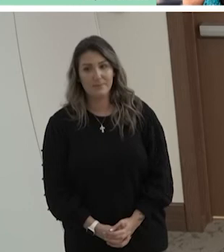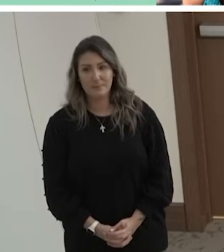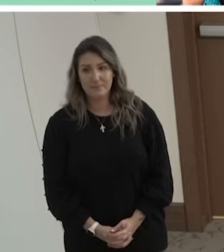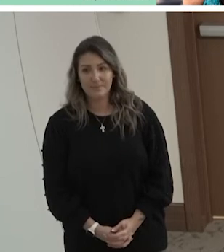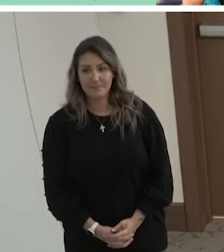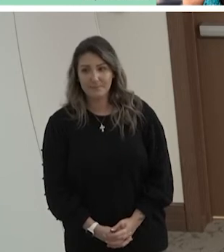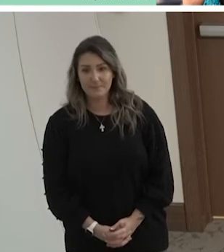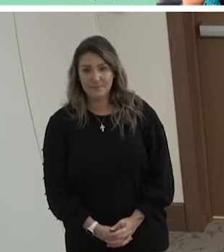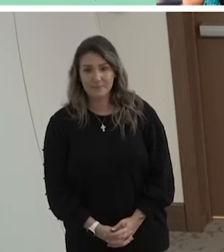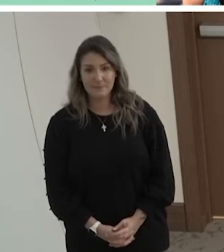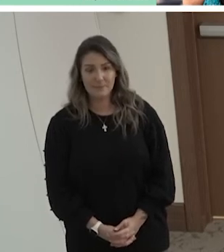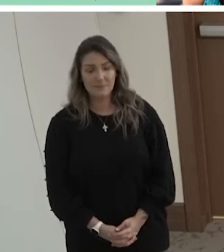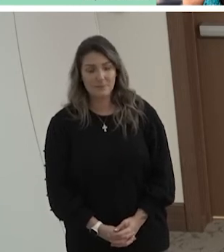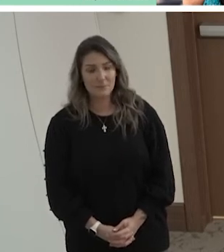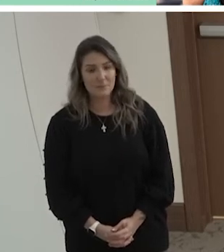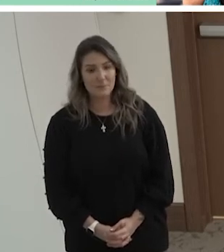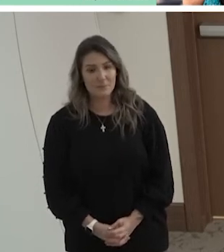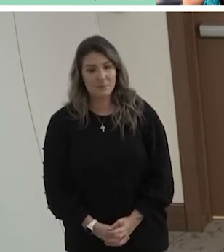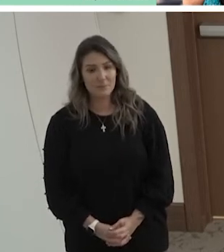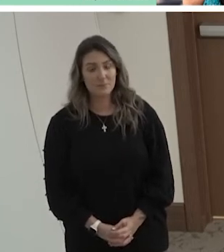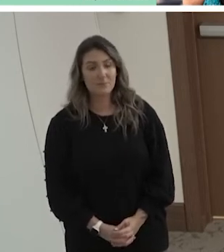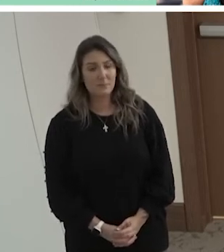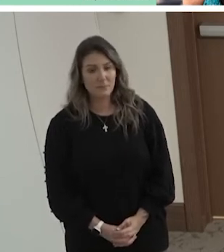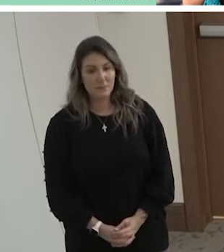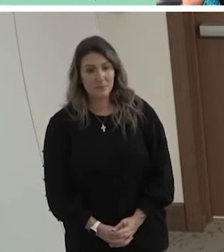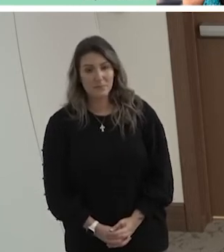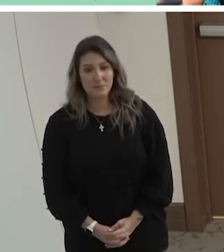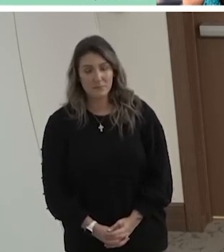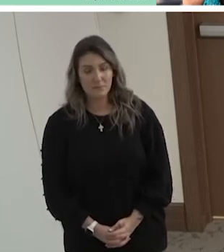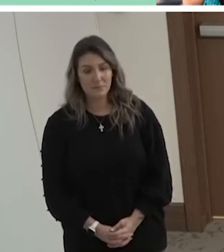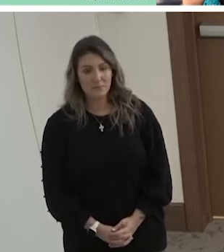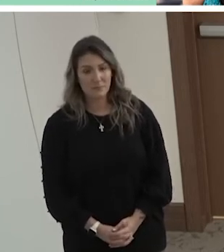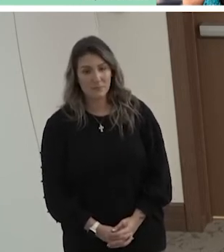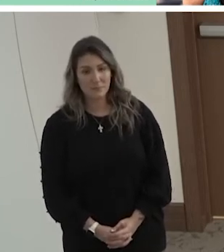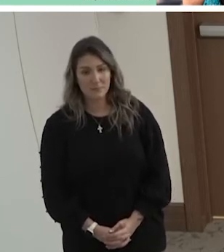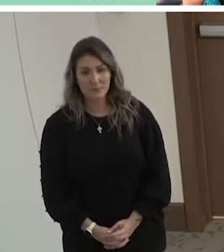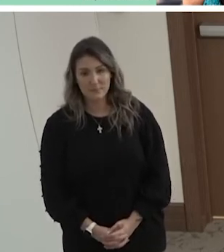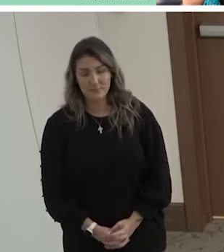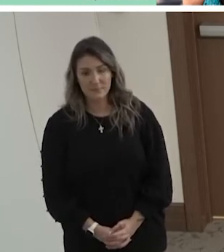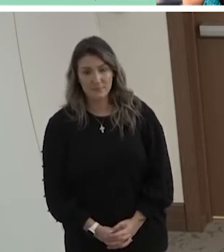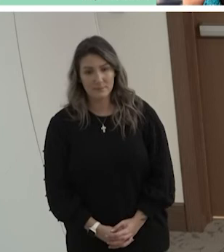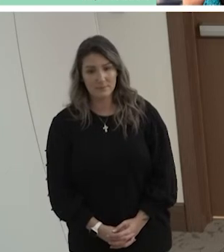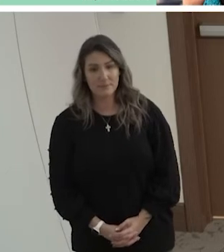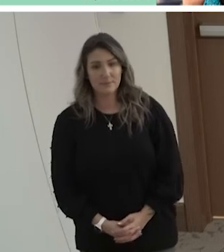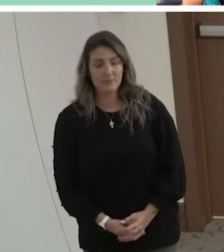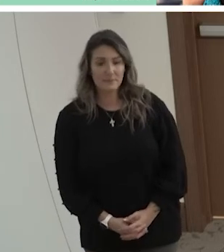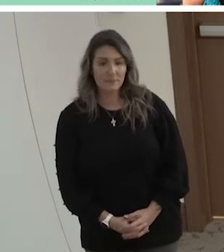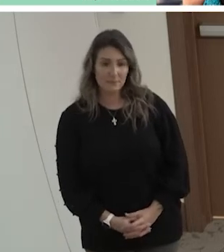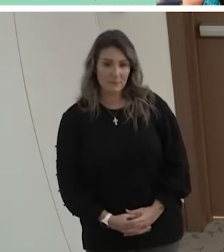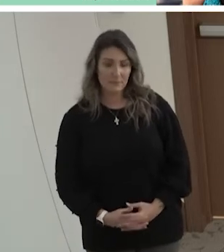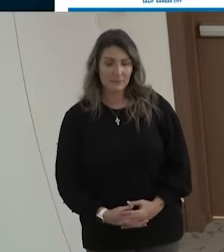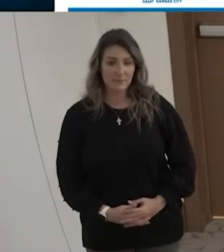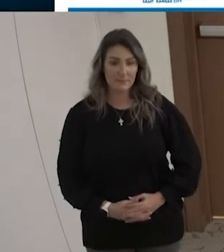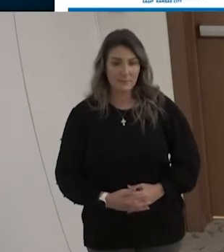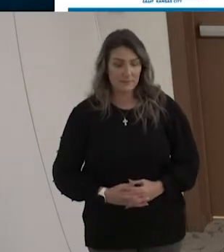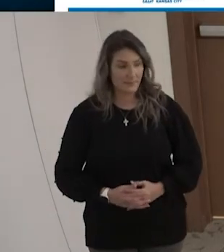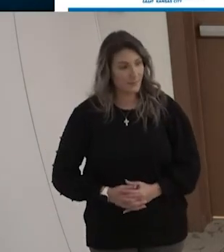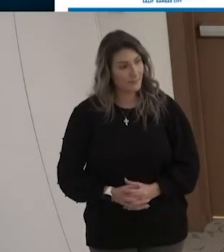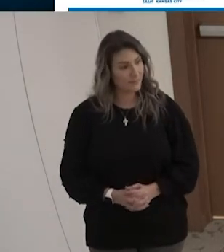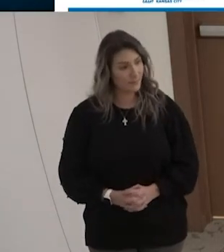COVID-19 reduce el riesgo de infección del COVID y la muerte.